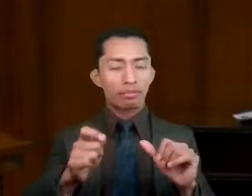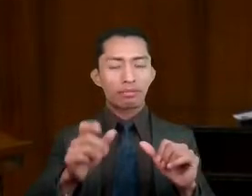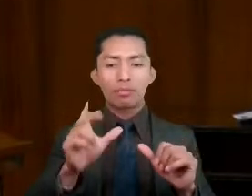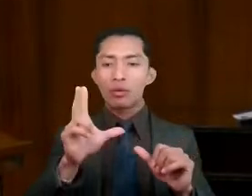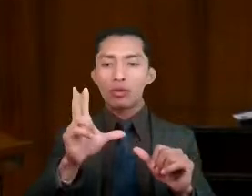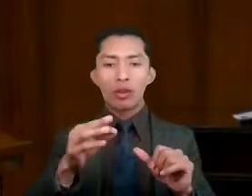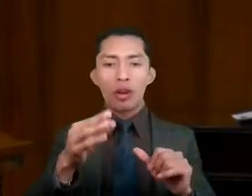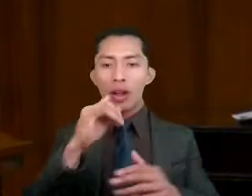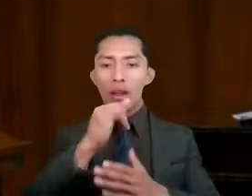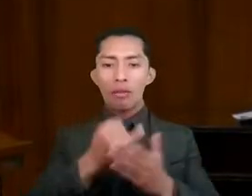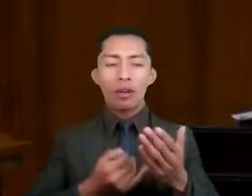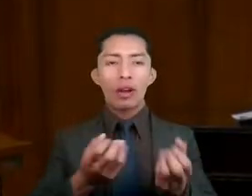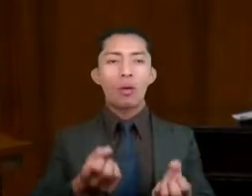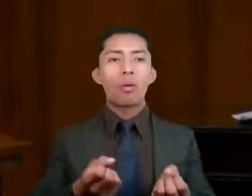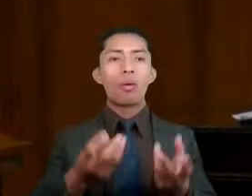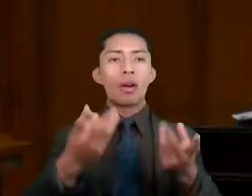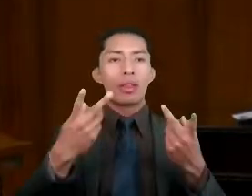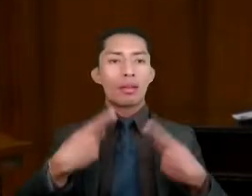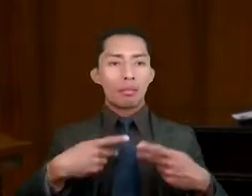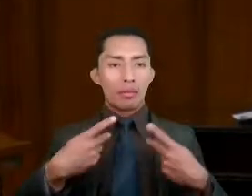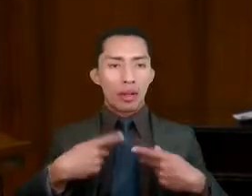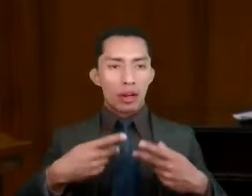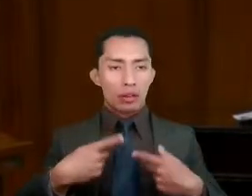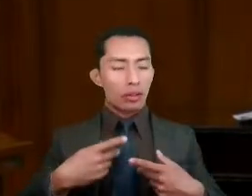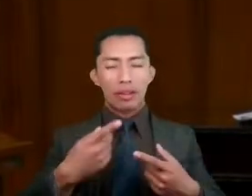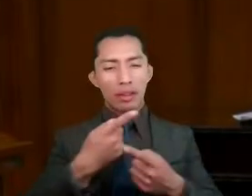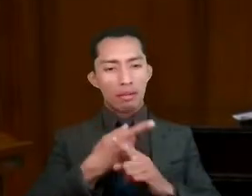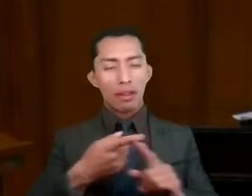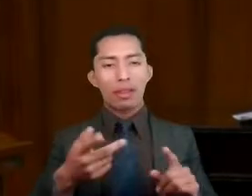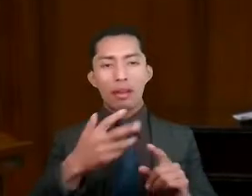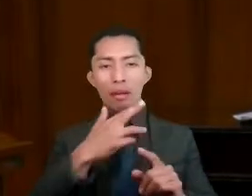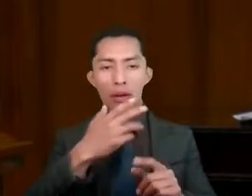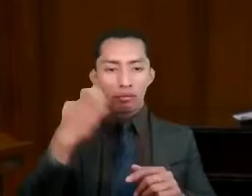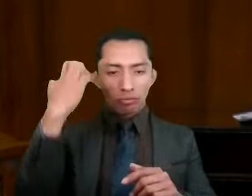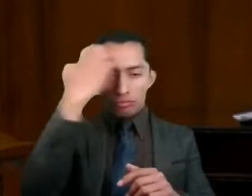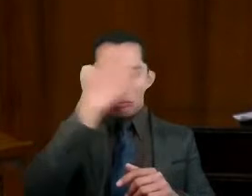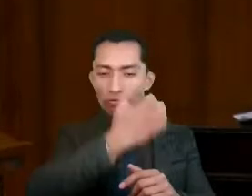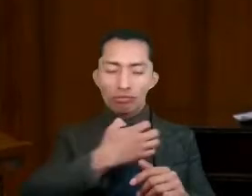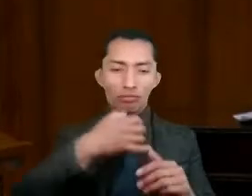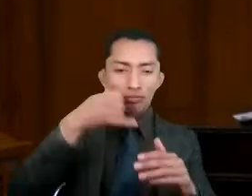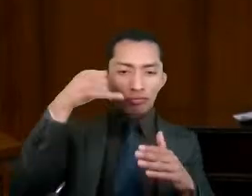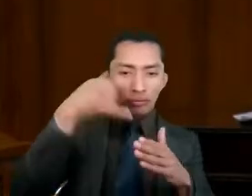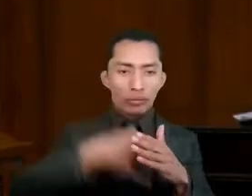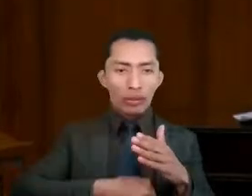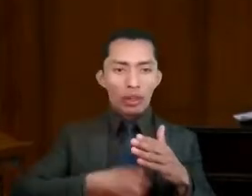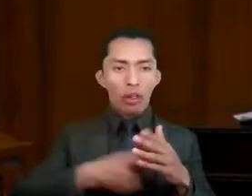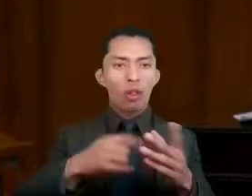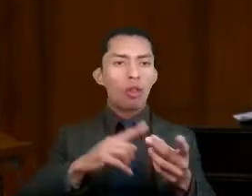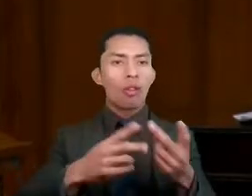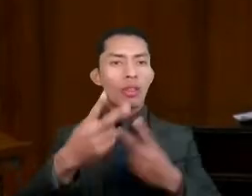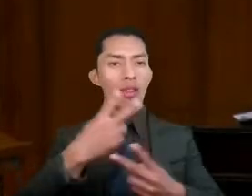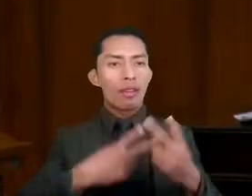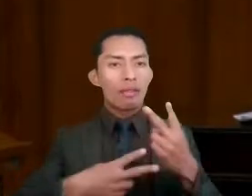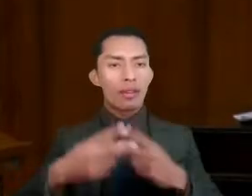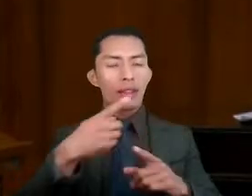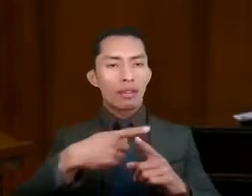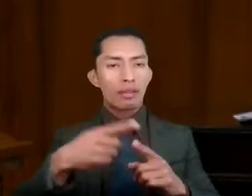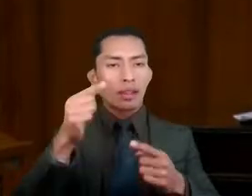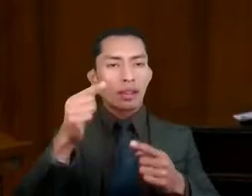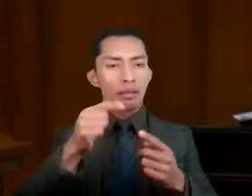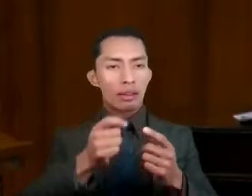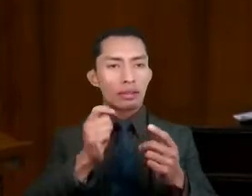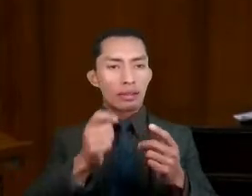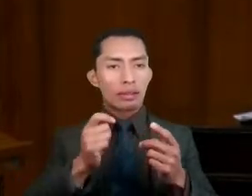del número de incidentes, sino hacer un análisis profundo de dónde prevenían las acciones de cada uno de los temas